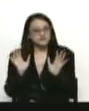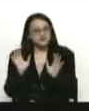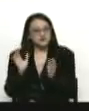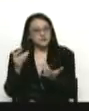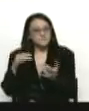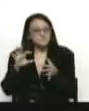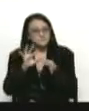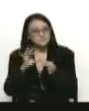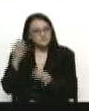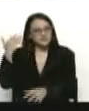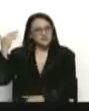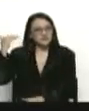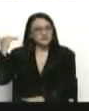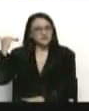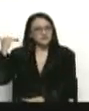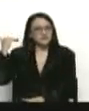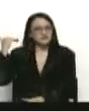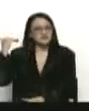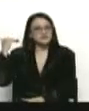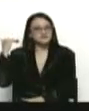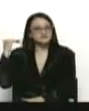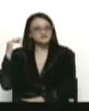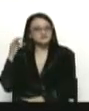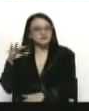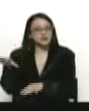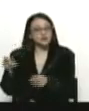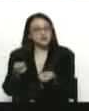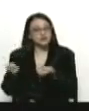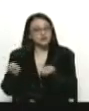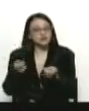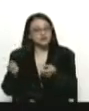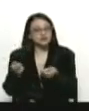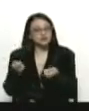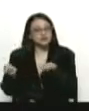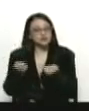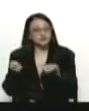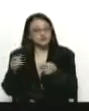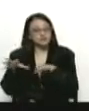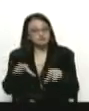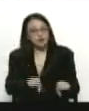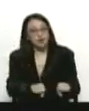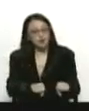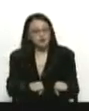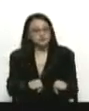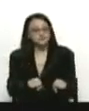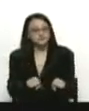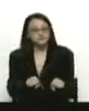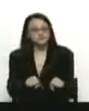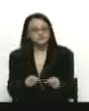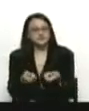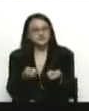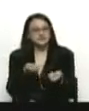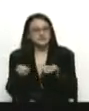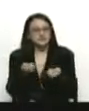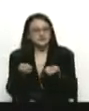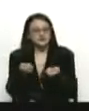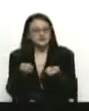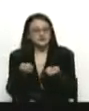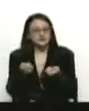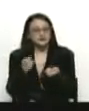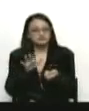nos unieron durante, por vía de la dominación, que impusieron esquemas de dominación a